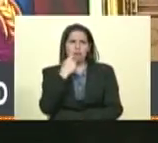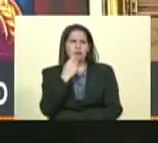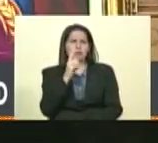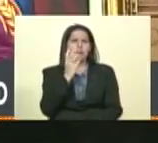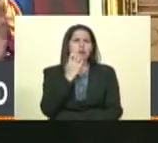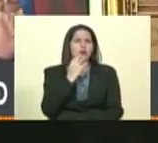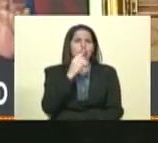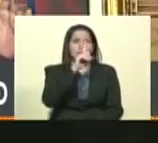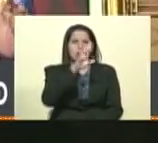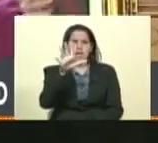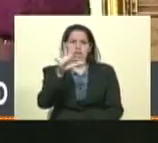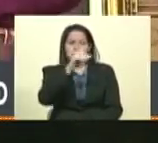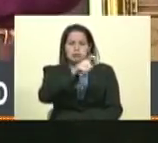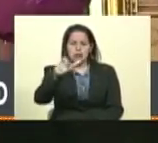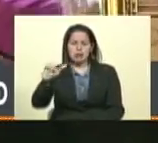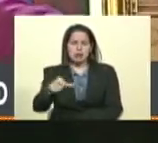pues.